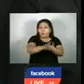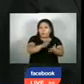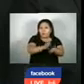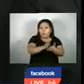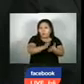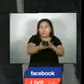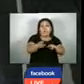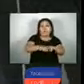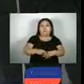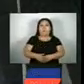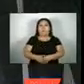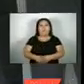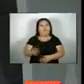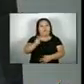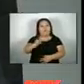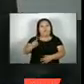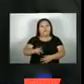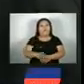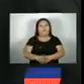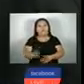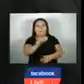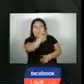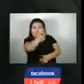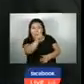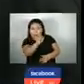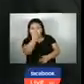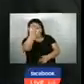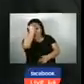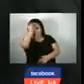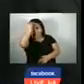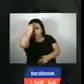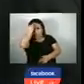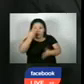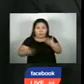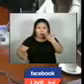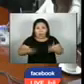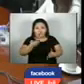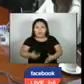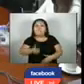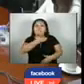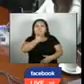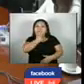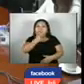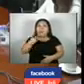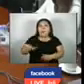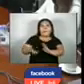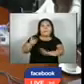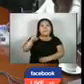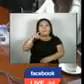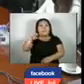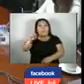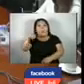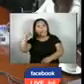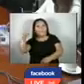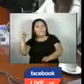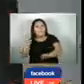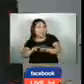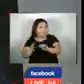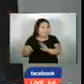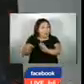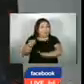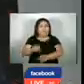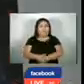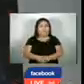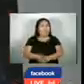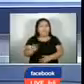pagar sobresueldos? No. ¿Algún momento tuvo conocimiento usted que el señor Salvador Sánchez Serén recibía $10,000 de sobresueldos o un poco más por